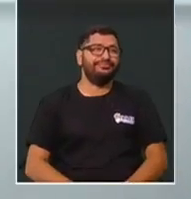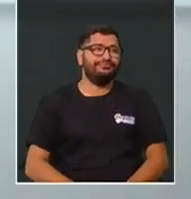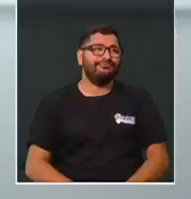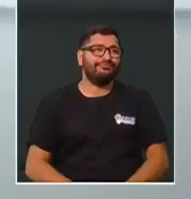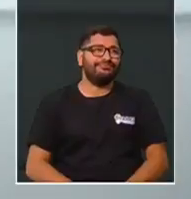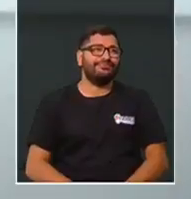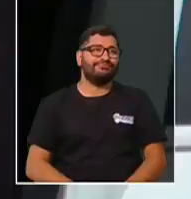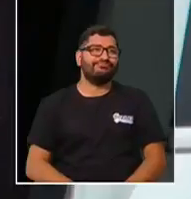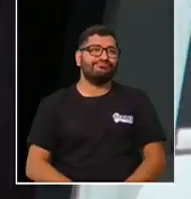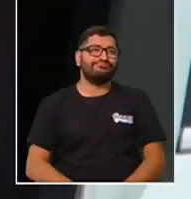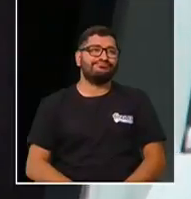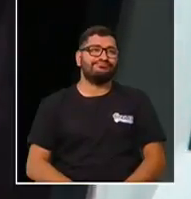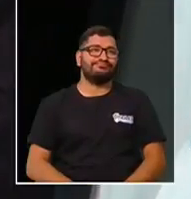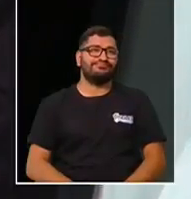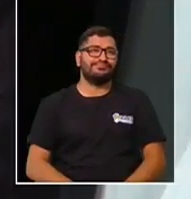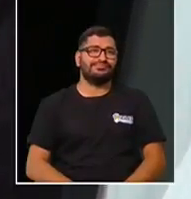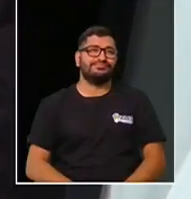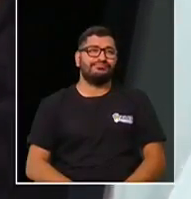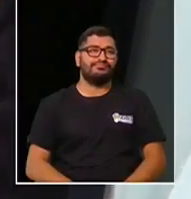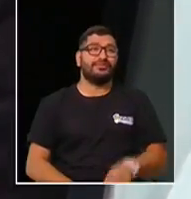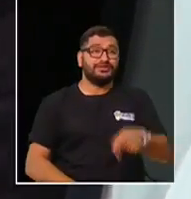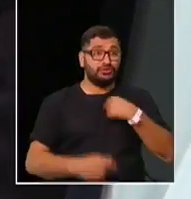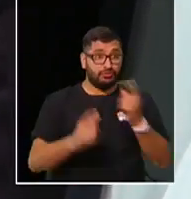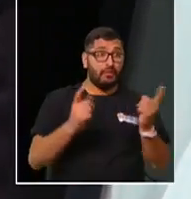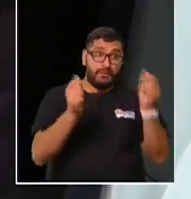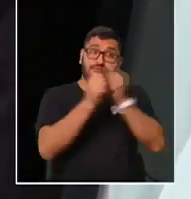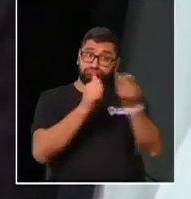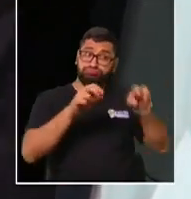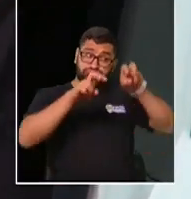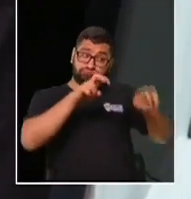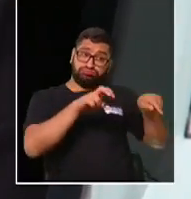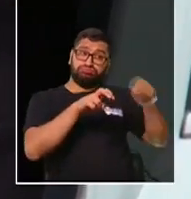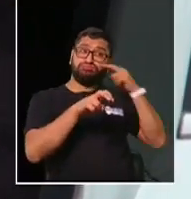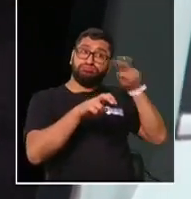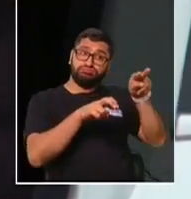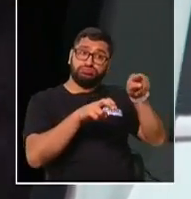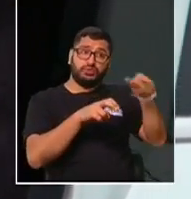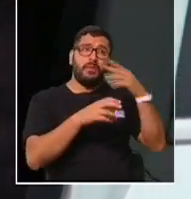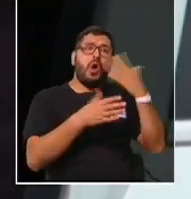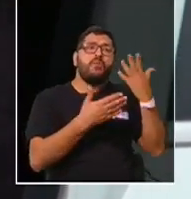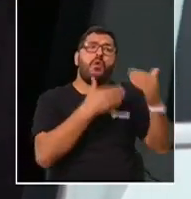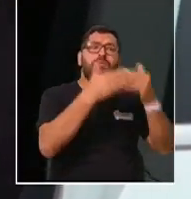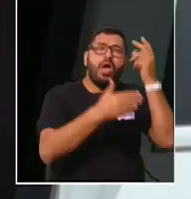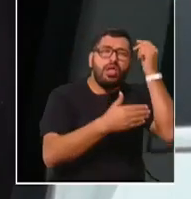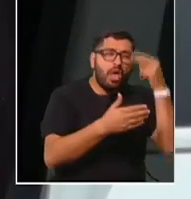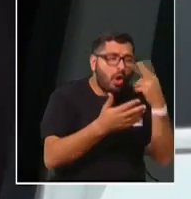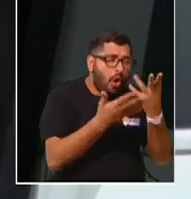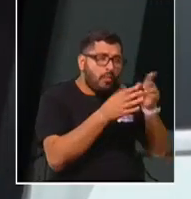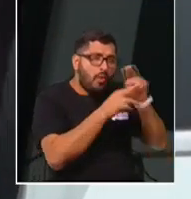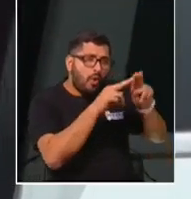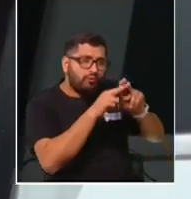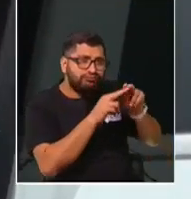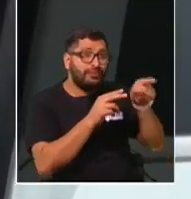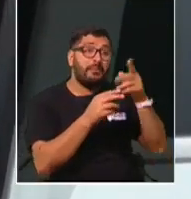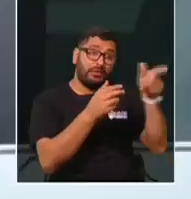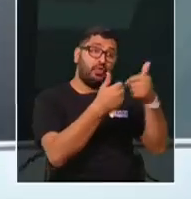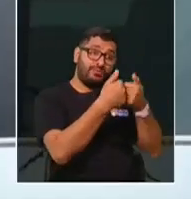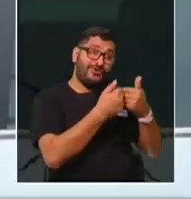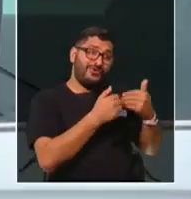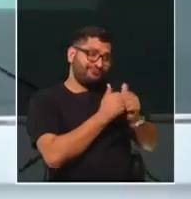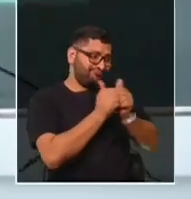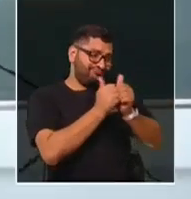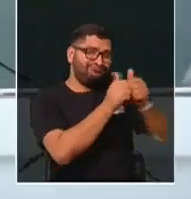Sale. Como piloto, en este momento, hace la silla de ruedas. Pero posteriormente la idea es que el copiloto sea Lolo.